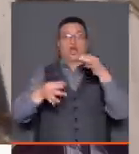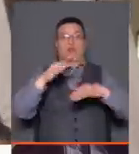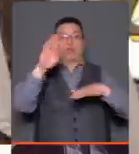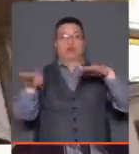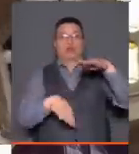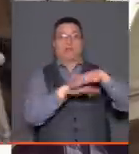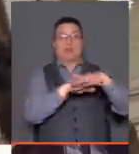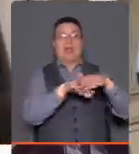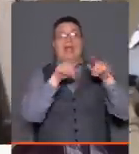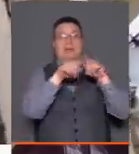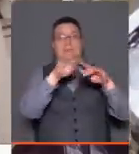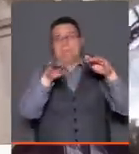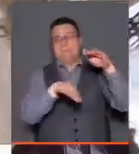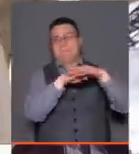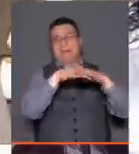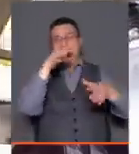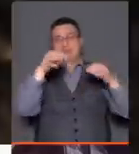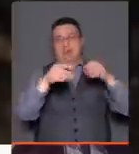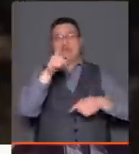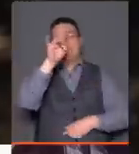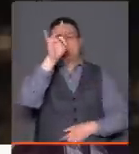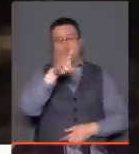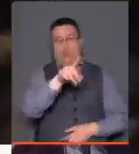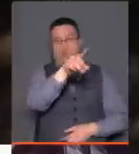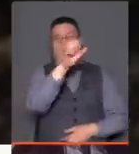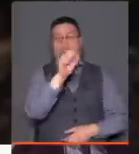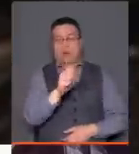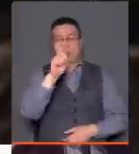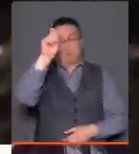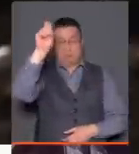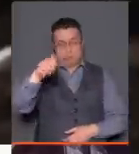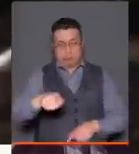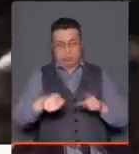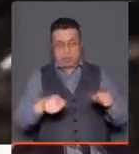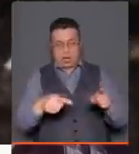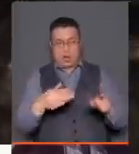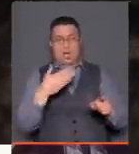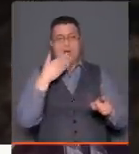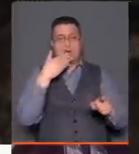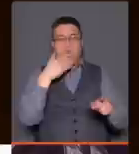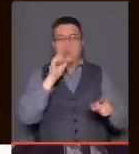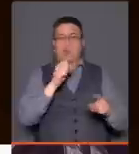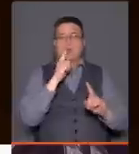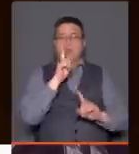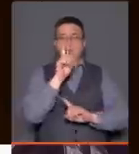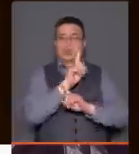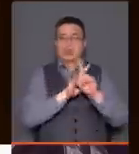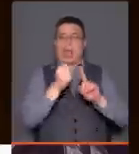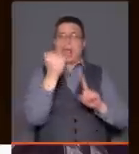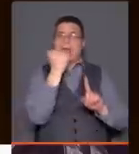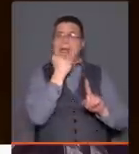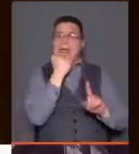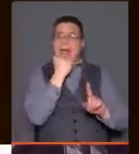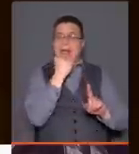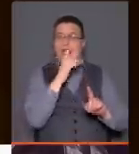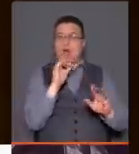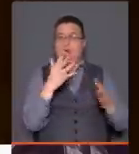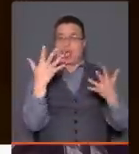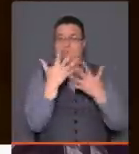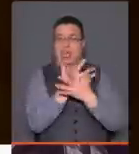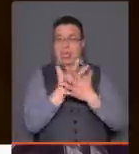el máximo tribunal el único que puede calificar la resolución judicial como injustificadamente errónea o arbitraria